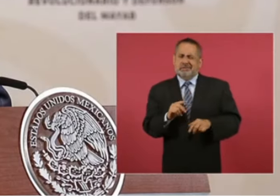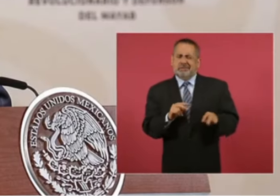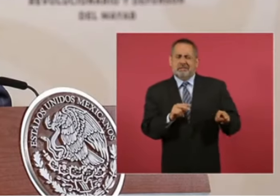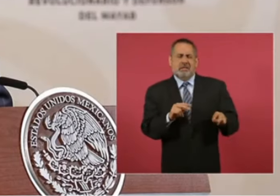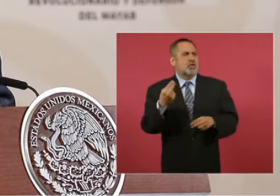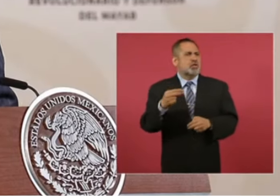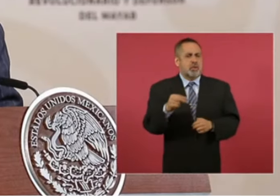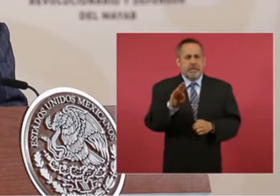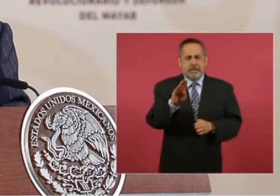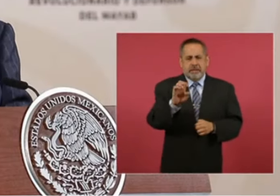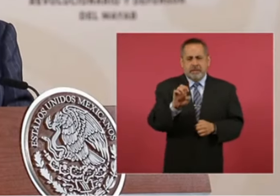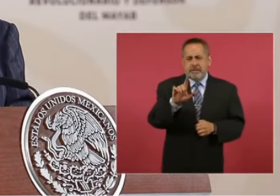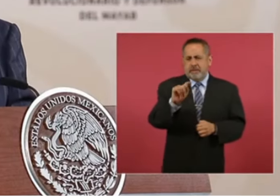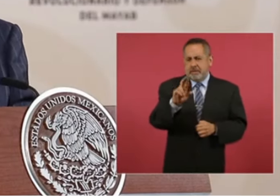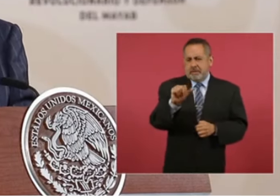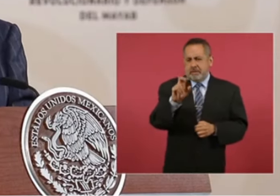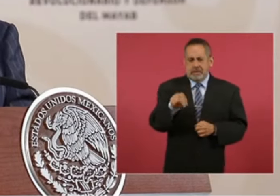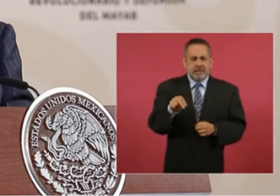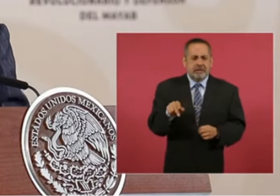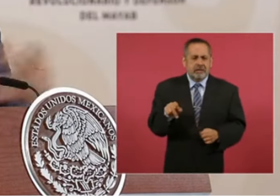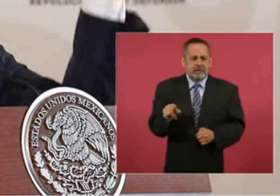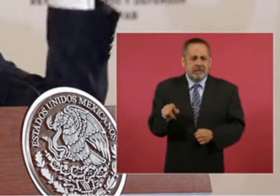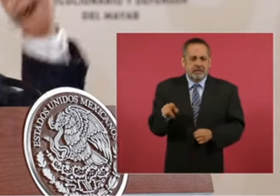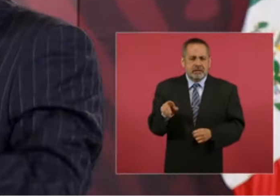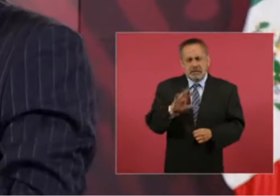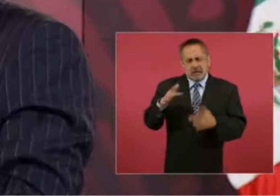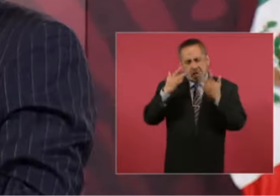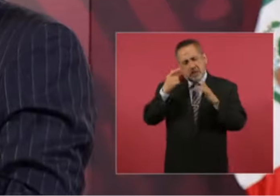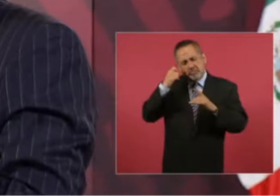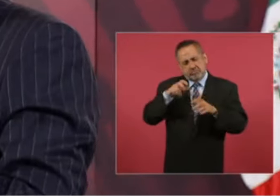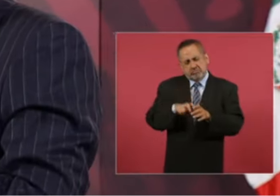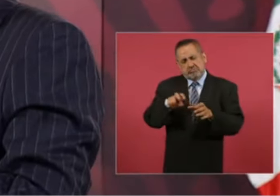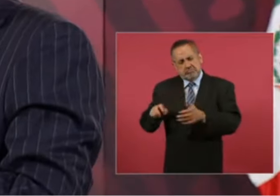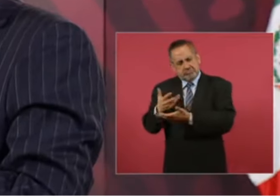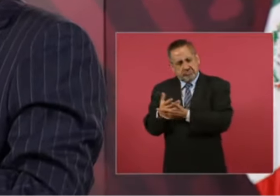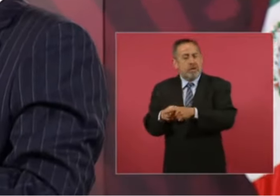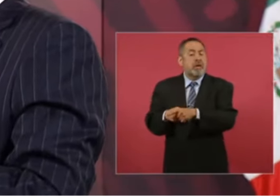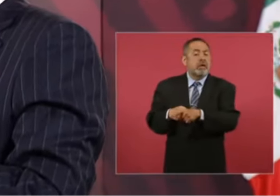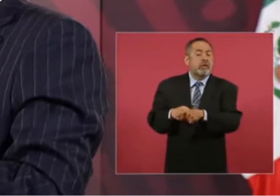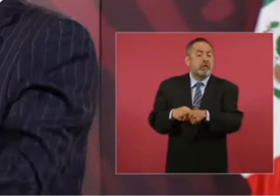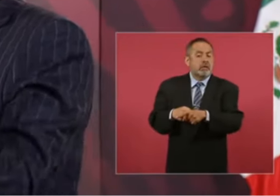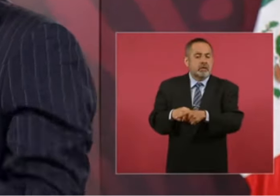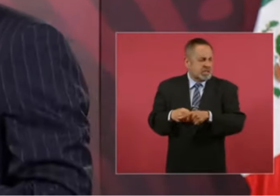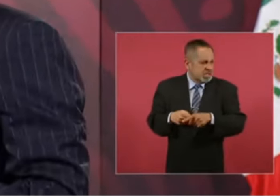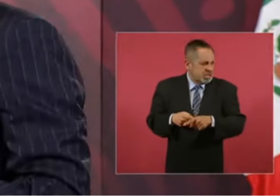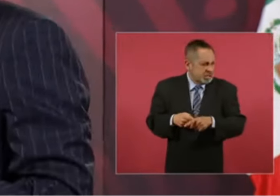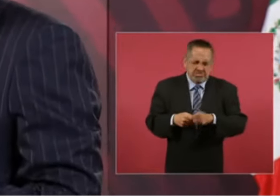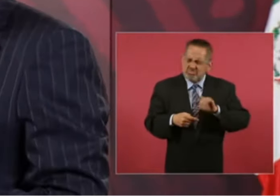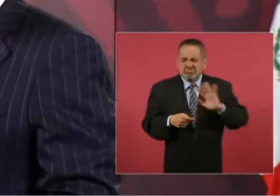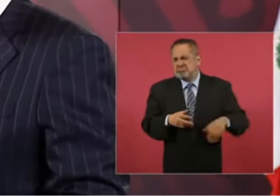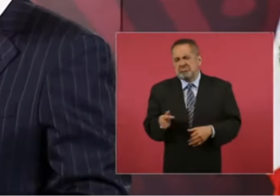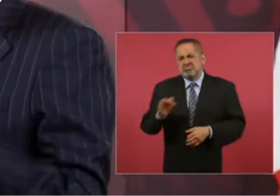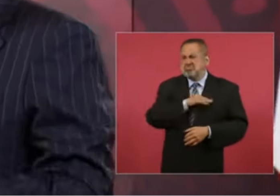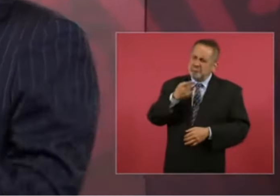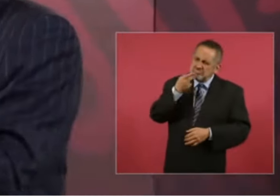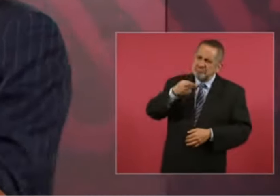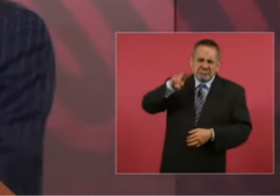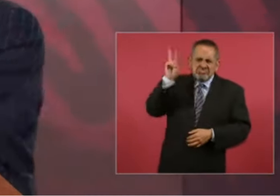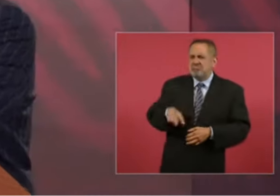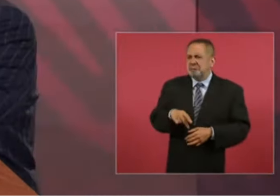de apellido Beltrán, ya está en retiro, se atrevió a